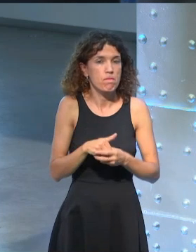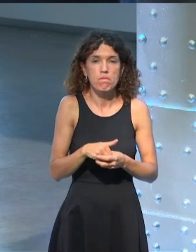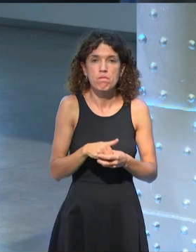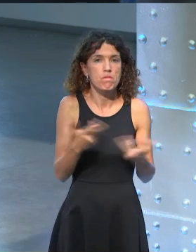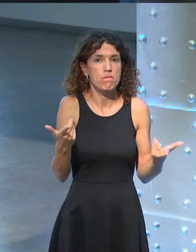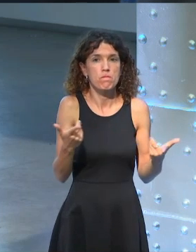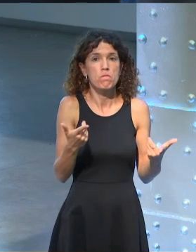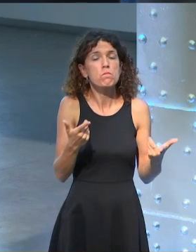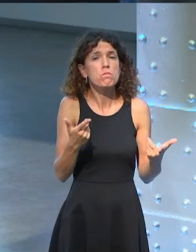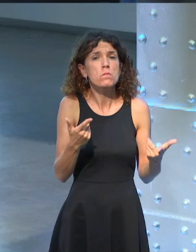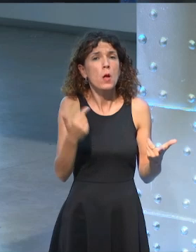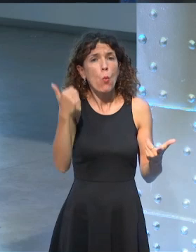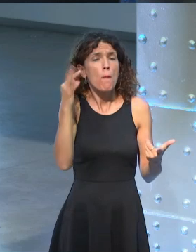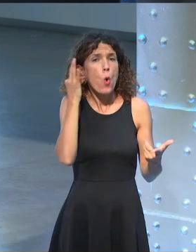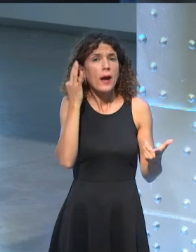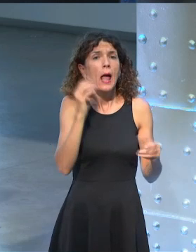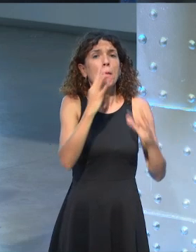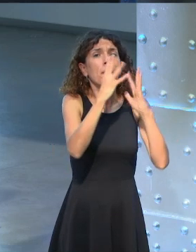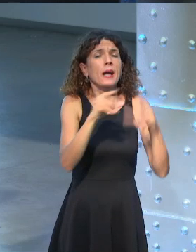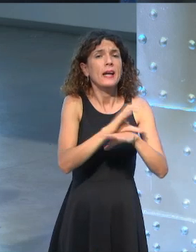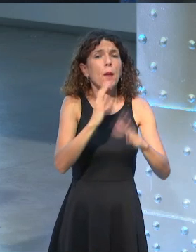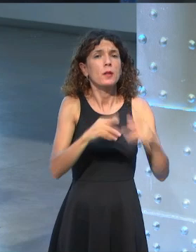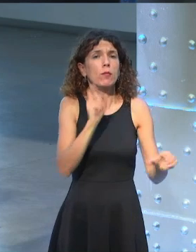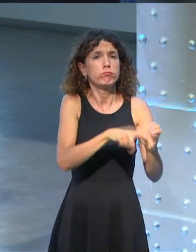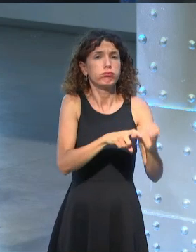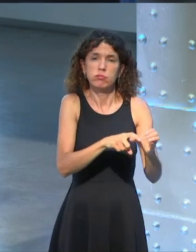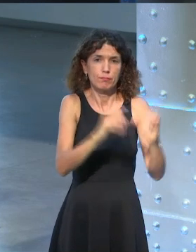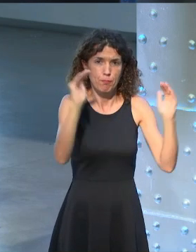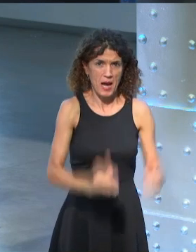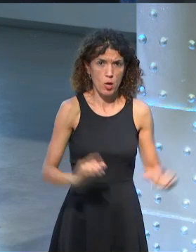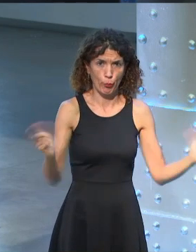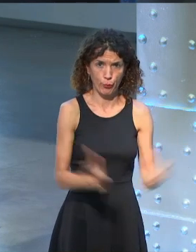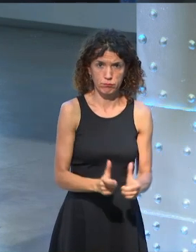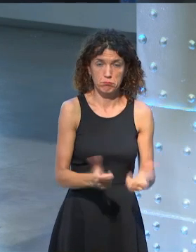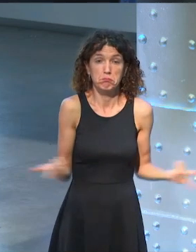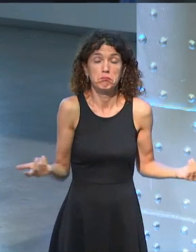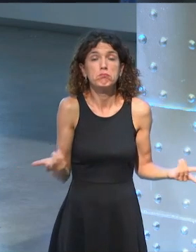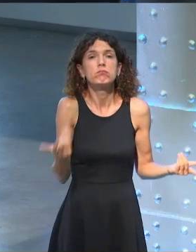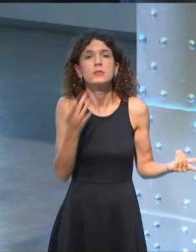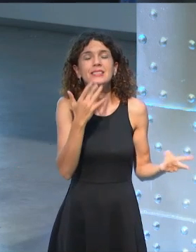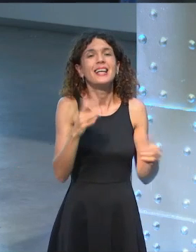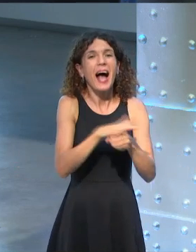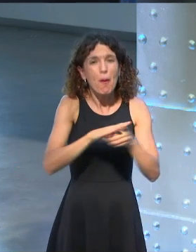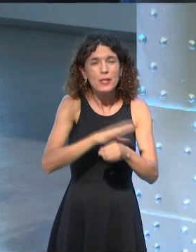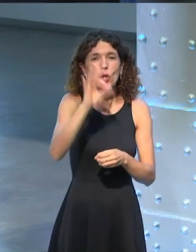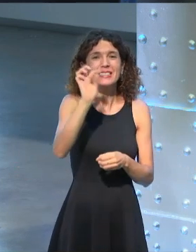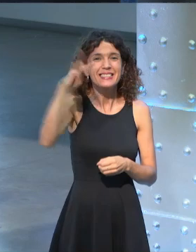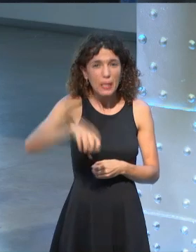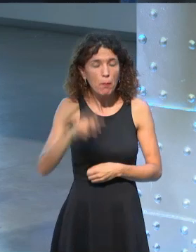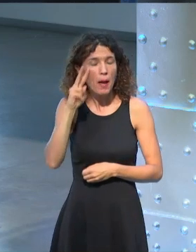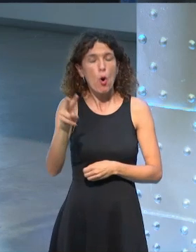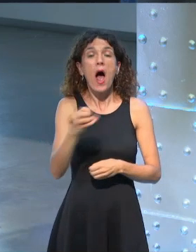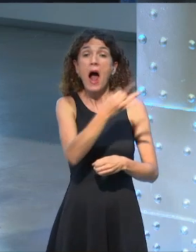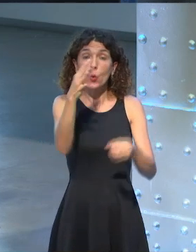se decantan menos por matemáticas. Entonces, bueno, también podemos reflexionar un poco sobre esto. Es decir, que dentro del ámbito STEM vemos que hay